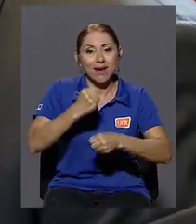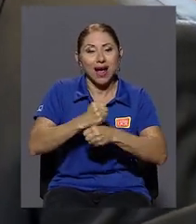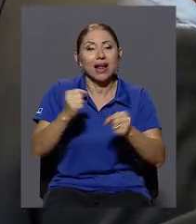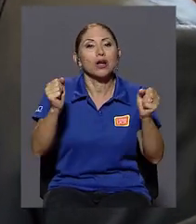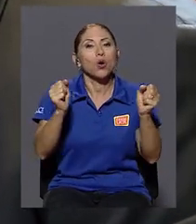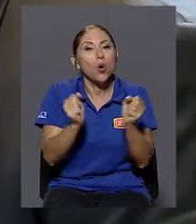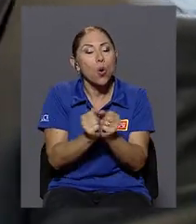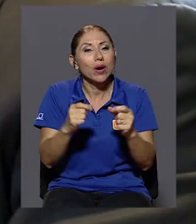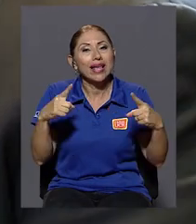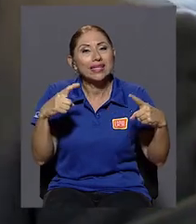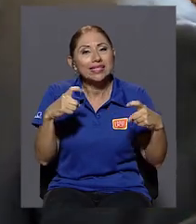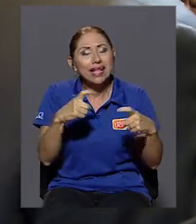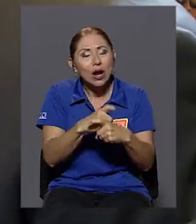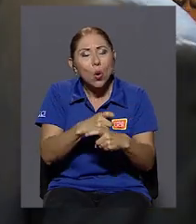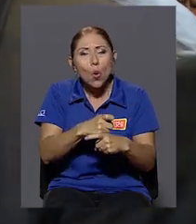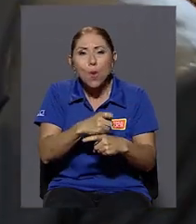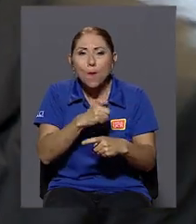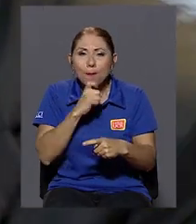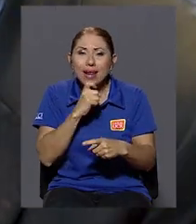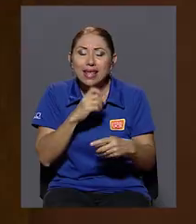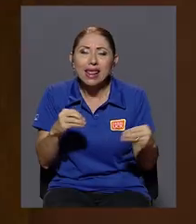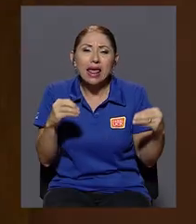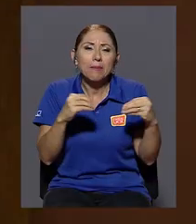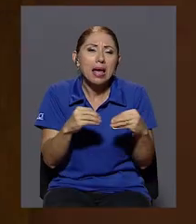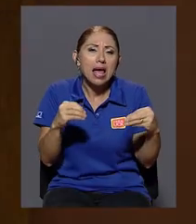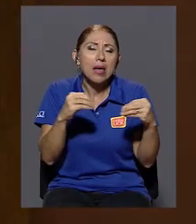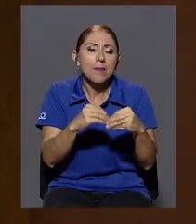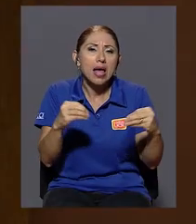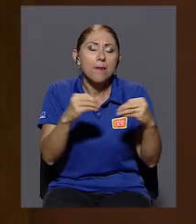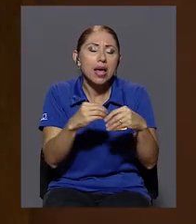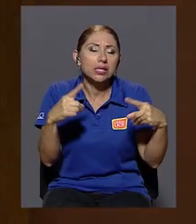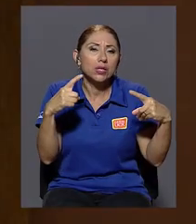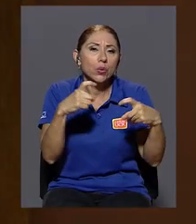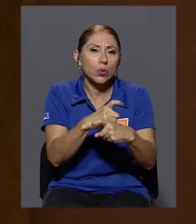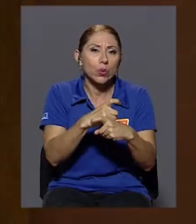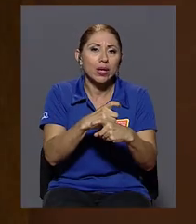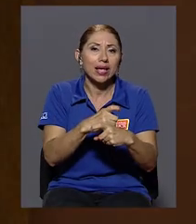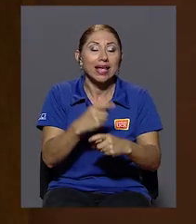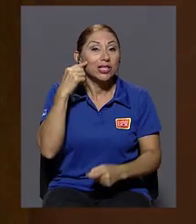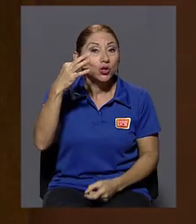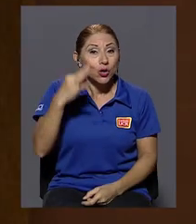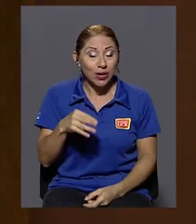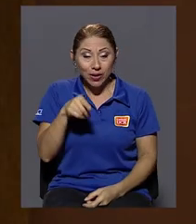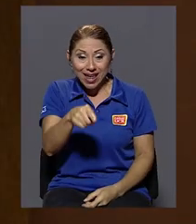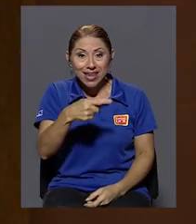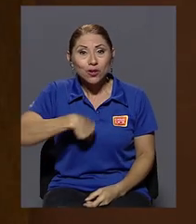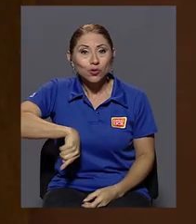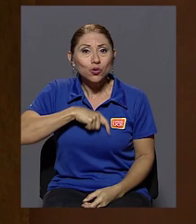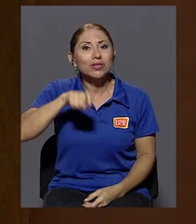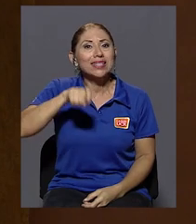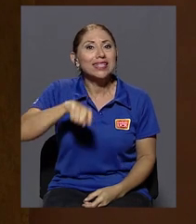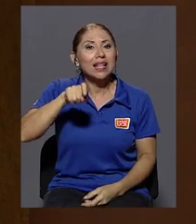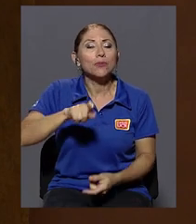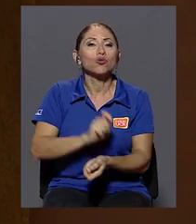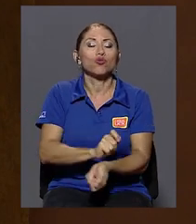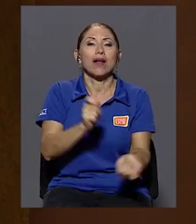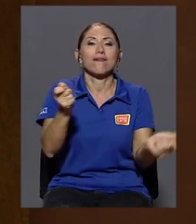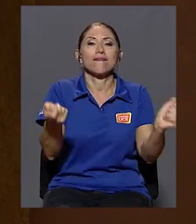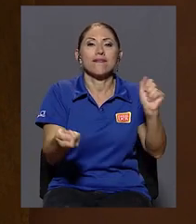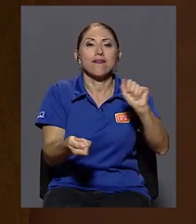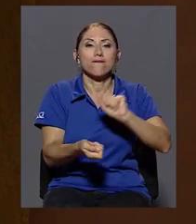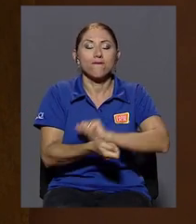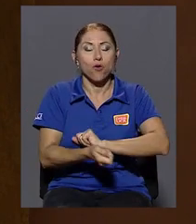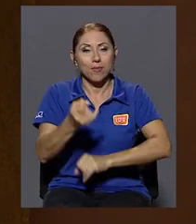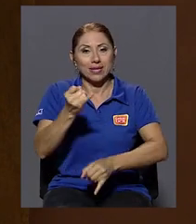de trabajar con esta complejidad que es cada vez mayor que tenemos. Y creo que ahí necesitamos una